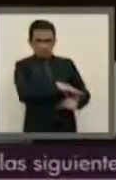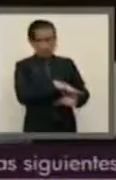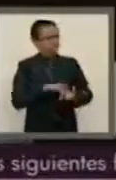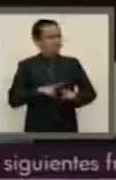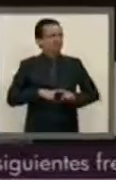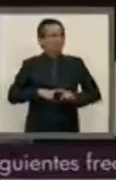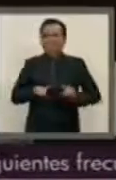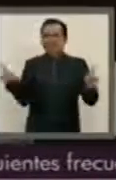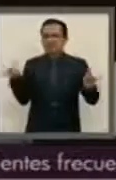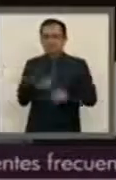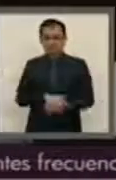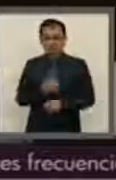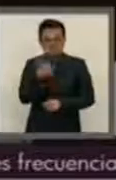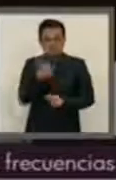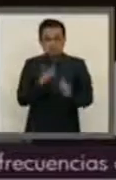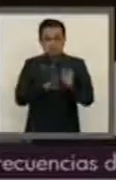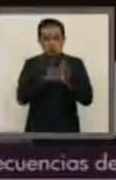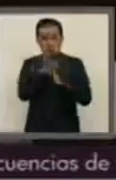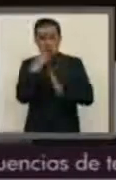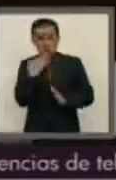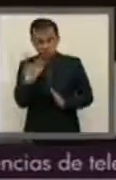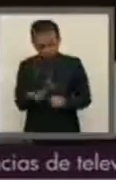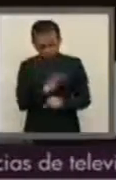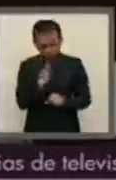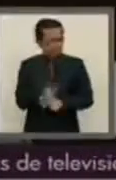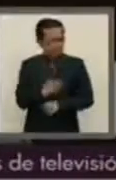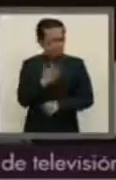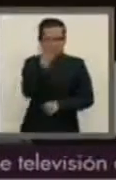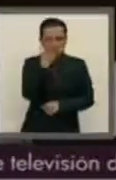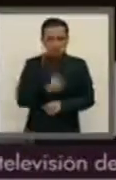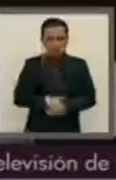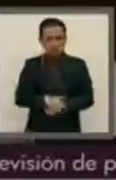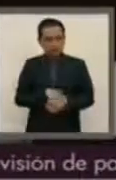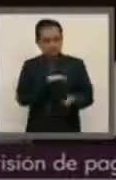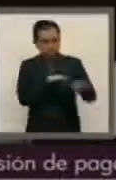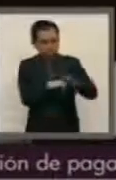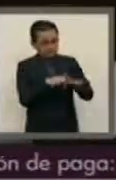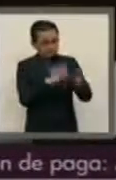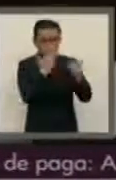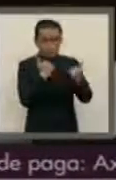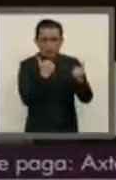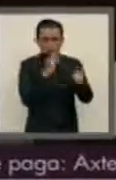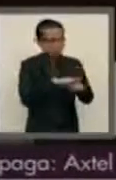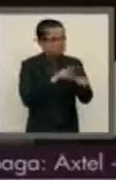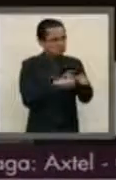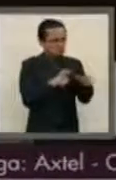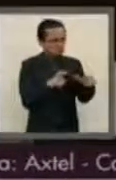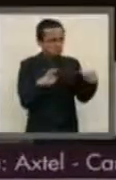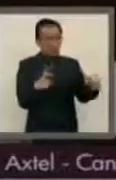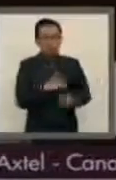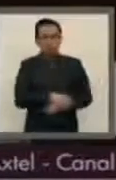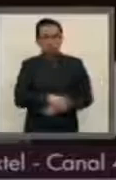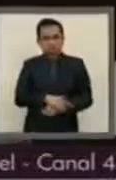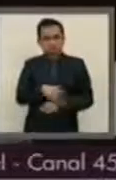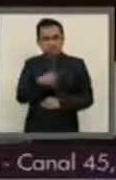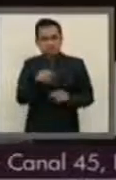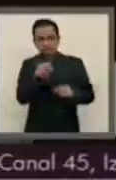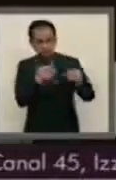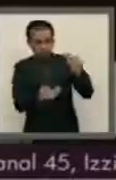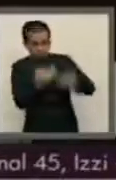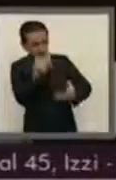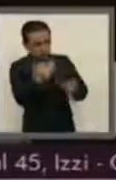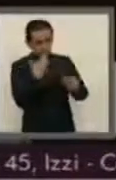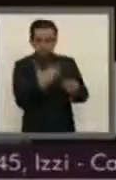el crecimiento económico necesario. Sigue el aumento de desempleo. Nuestro sistema de procuración de justicia no